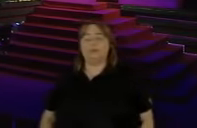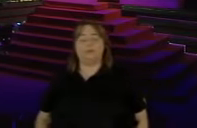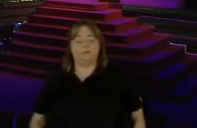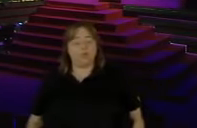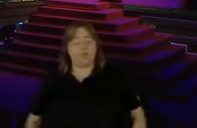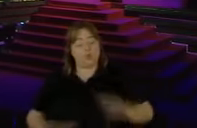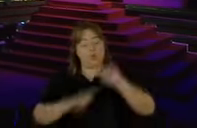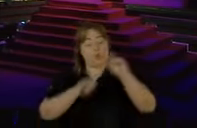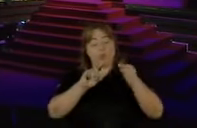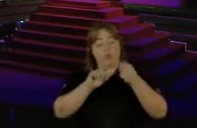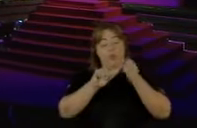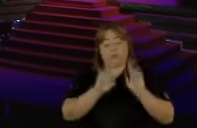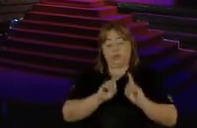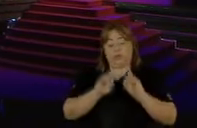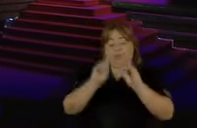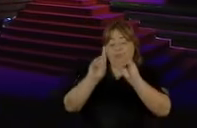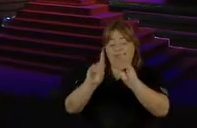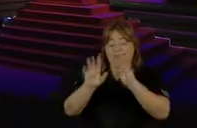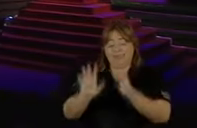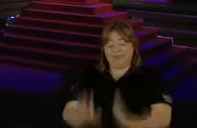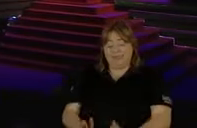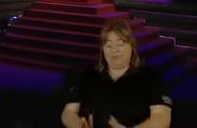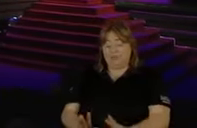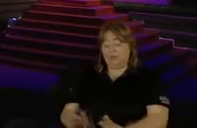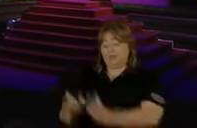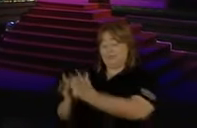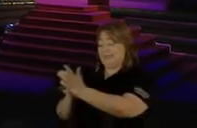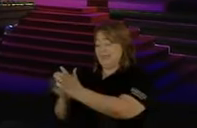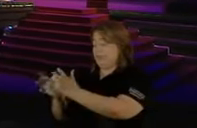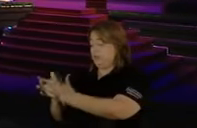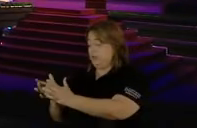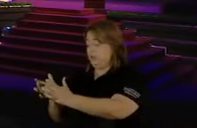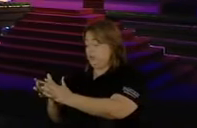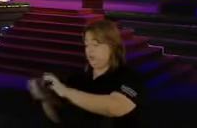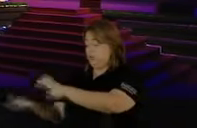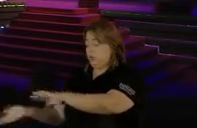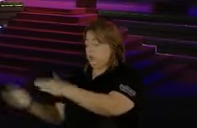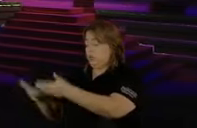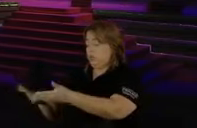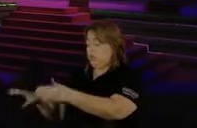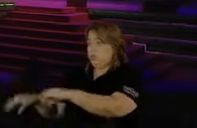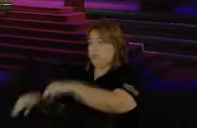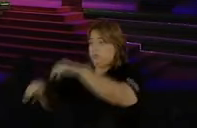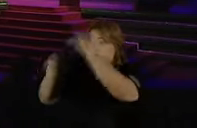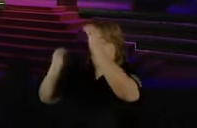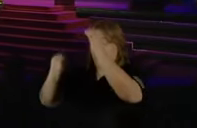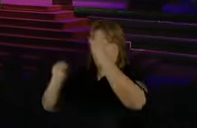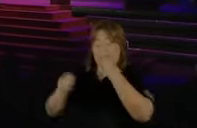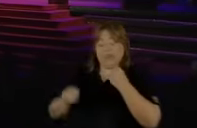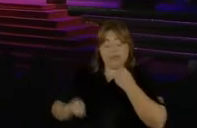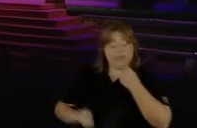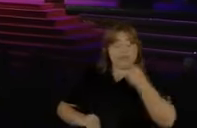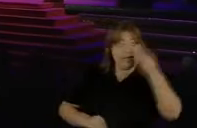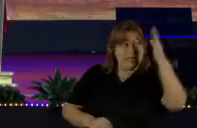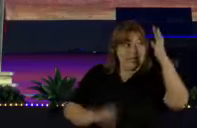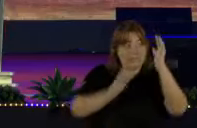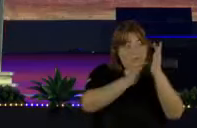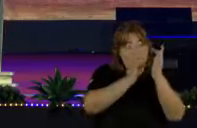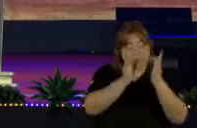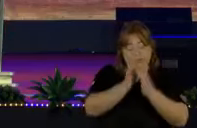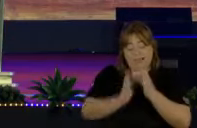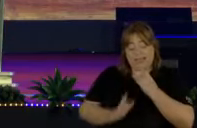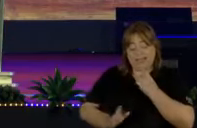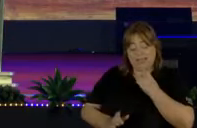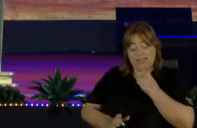discípulos perdieron a su maestro físicamente, el Señor les enseñó lo siguiente, que